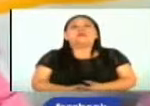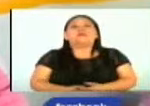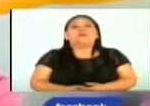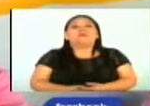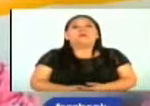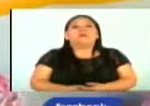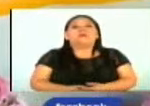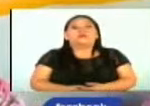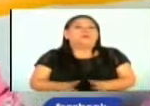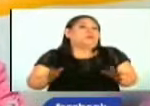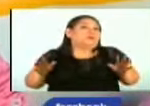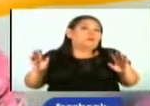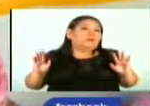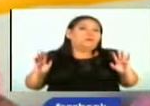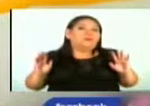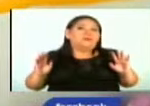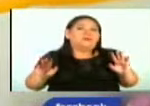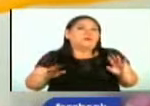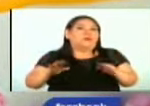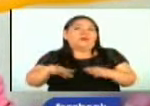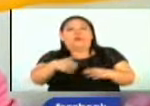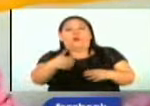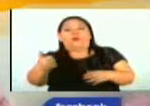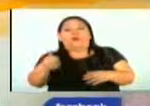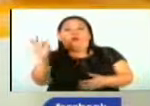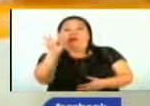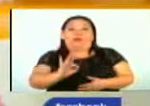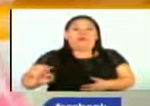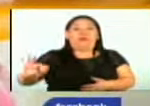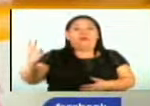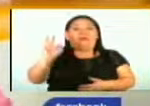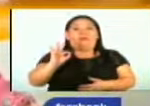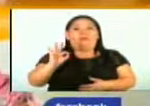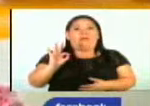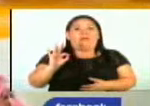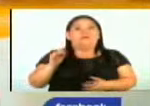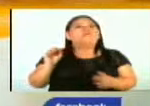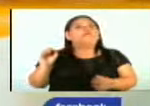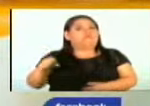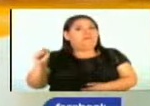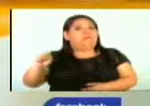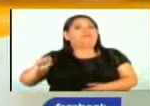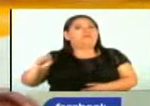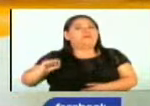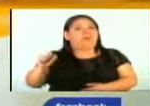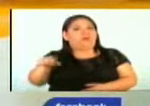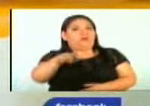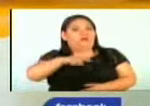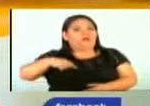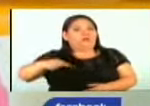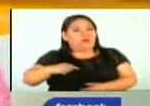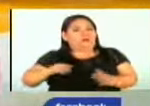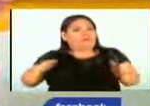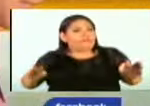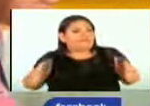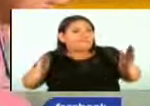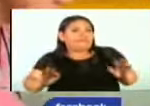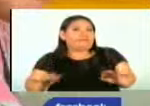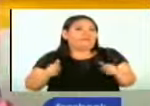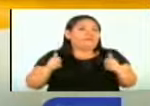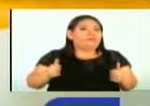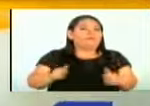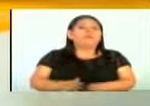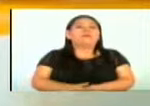lavadas. De ahí, por lo demás, pues la calidad, ¿verdad? Que sigan, que traten de hacer las cosas bien,